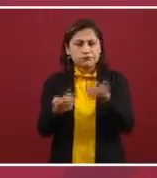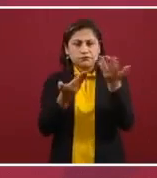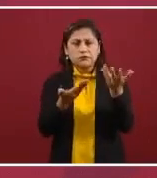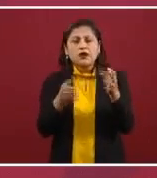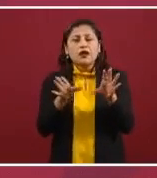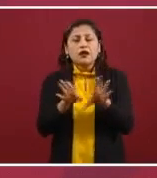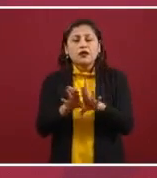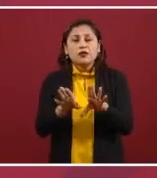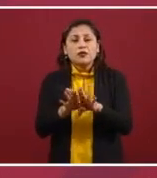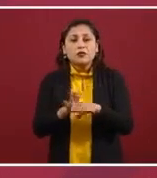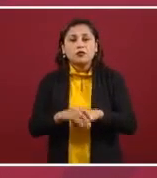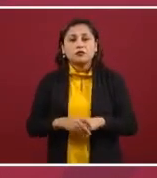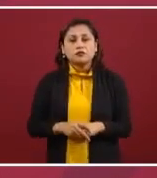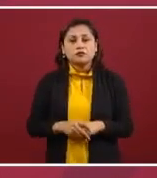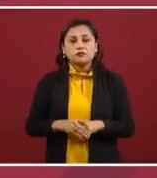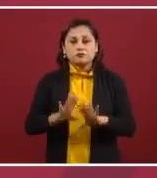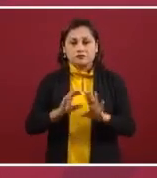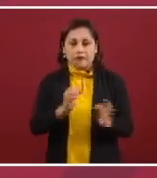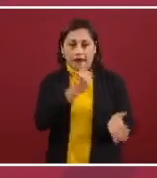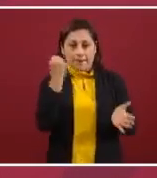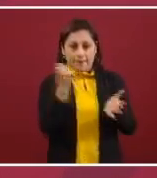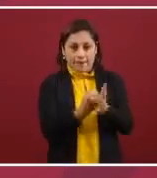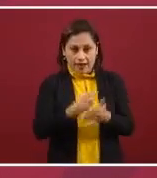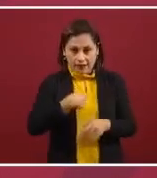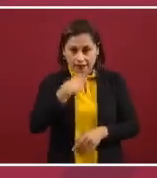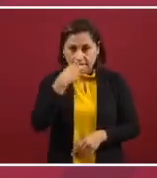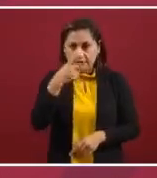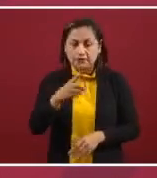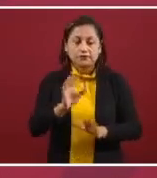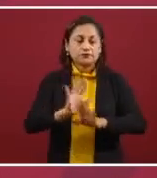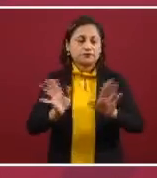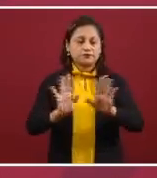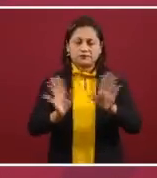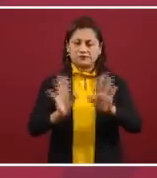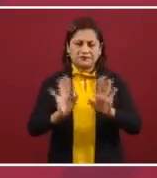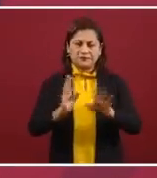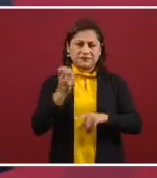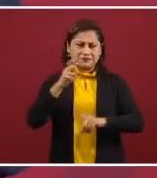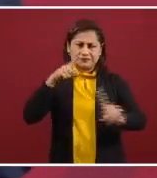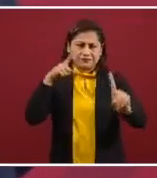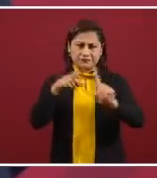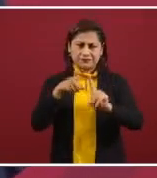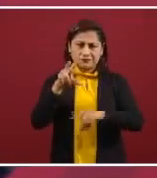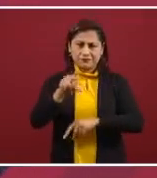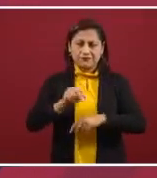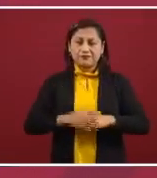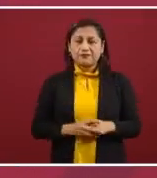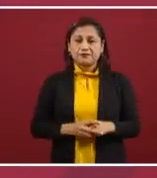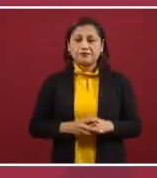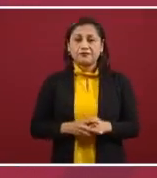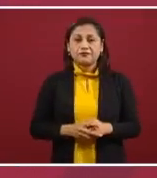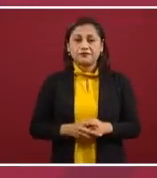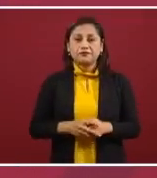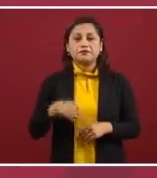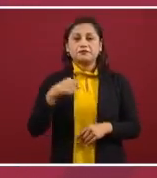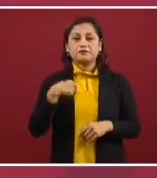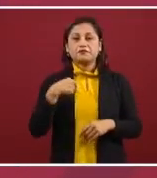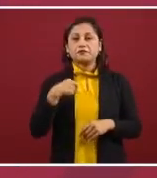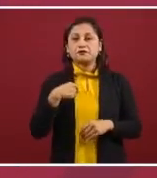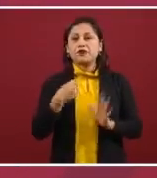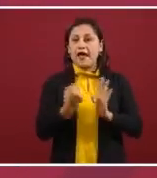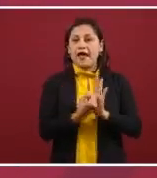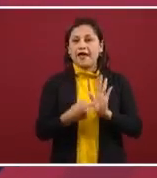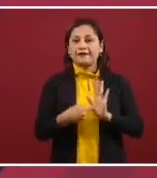No puedo mencionar marcas aquí porque no estoy para eso, para hacer publicidad, sí,